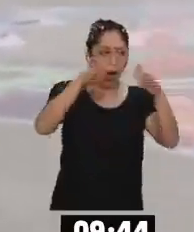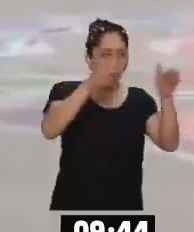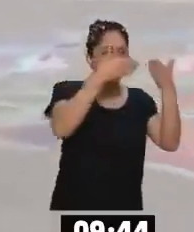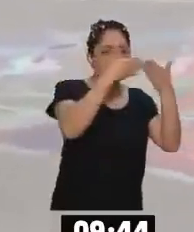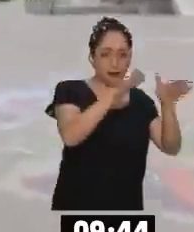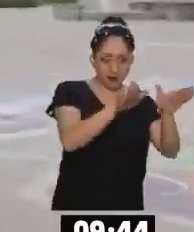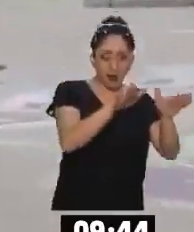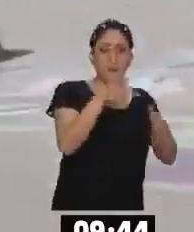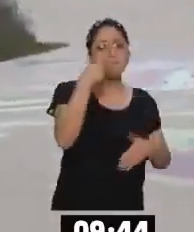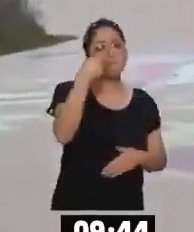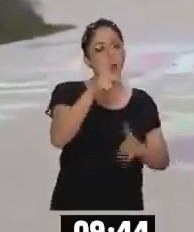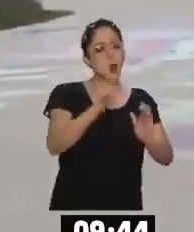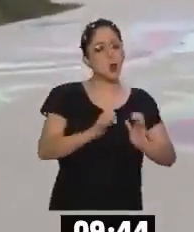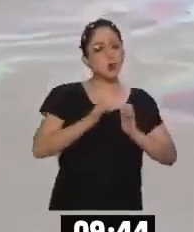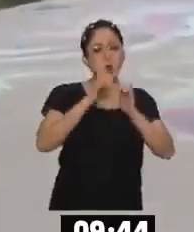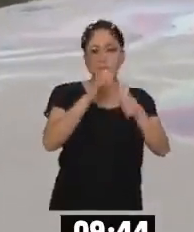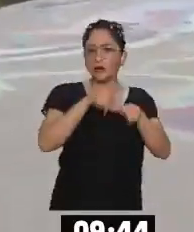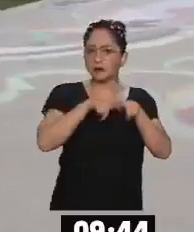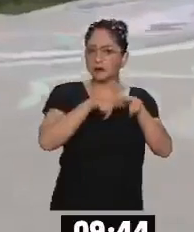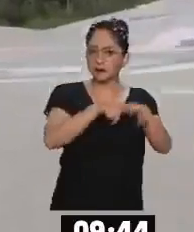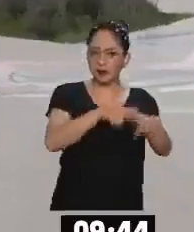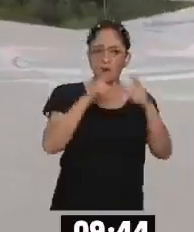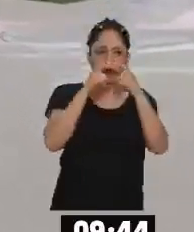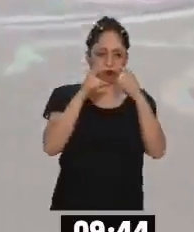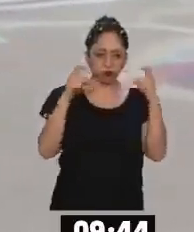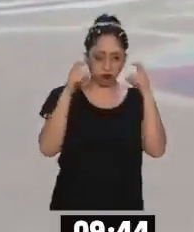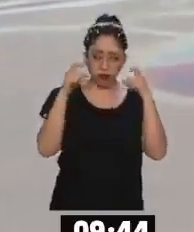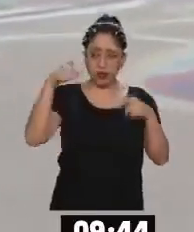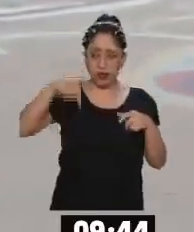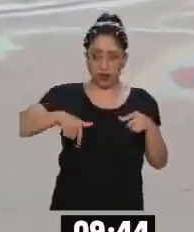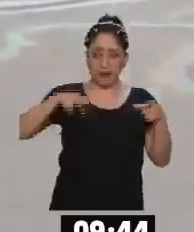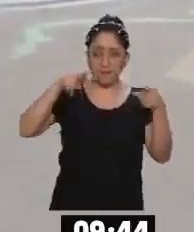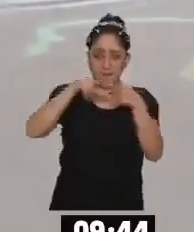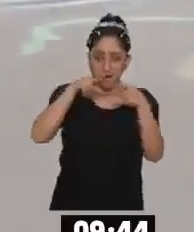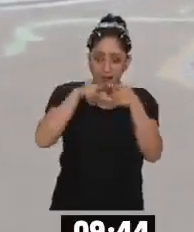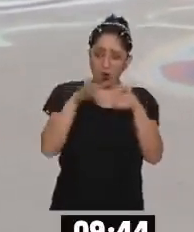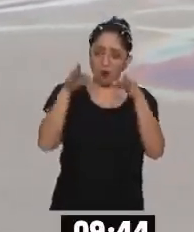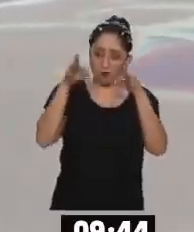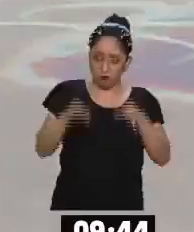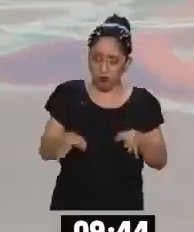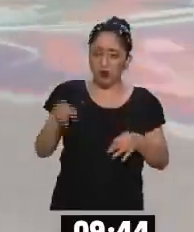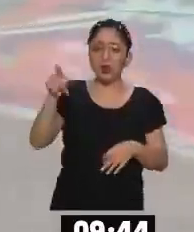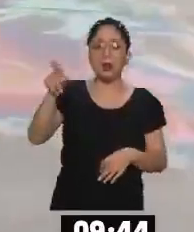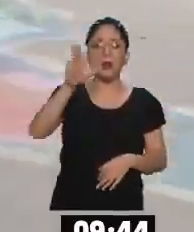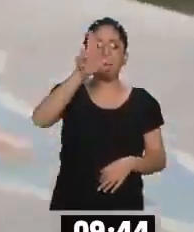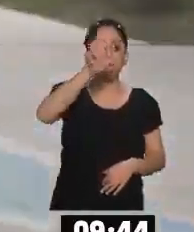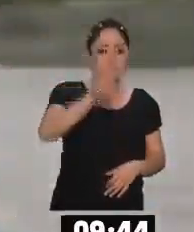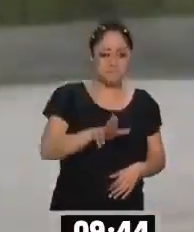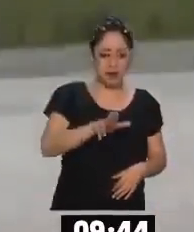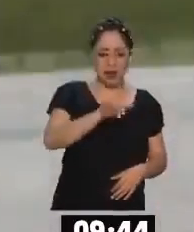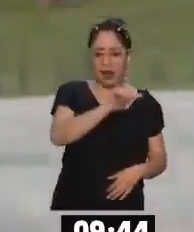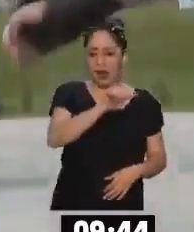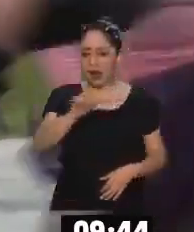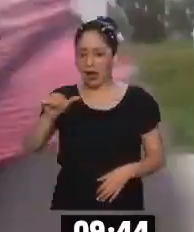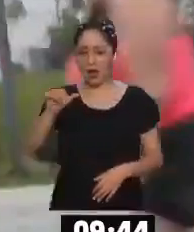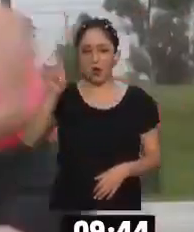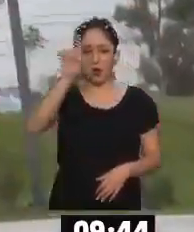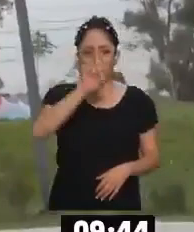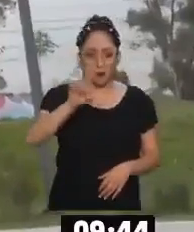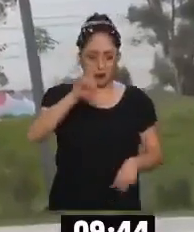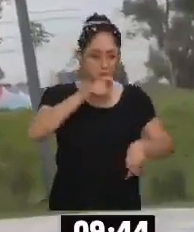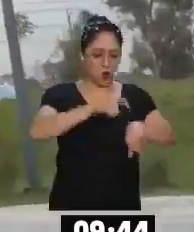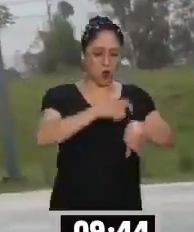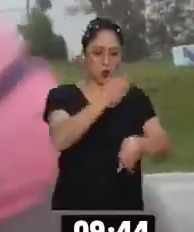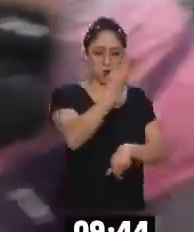este, en particular, el Parque Cuitláhuac ya oficialmente está abierto. La gente puede venir de martes a domingo, de las 9